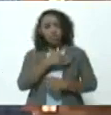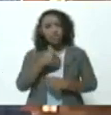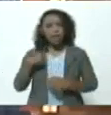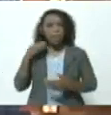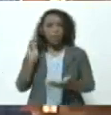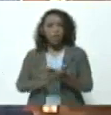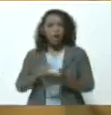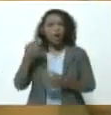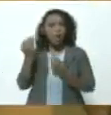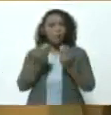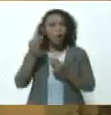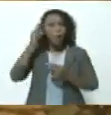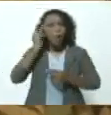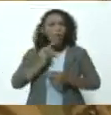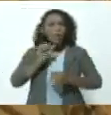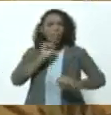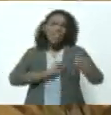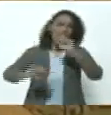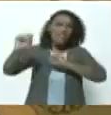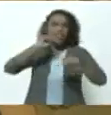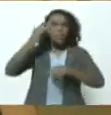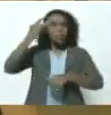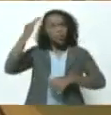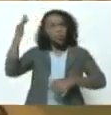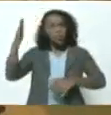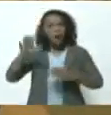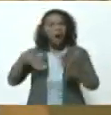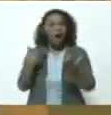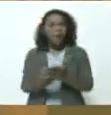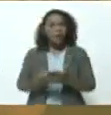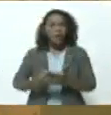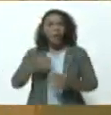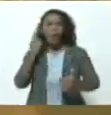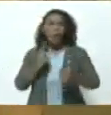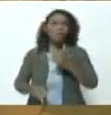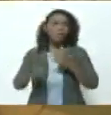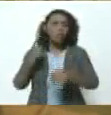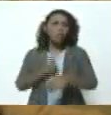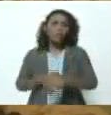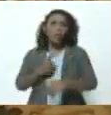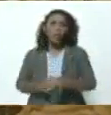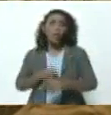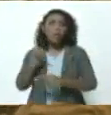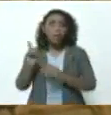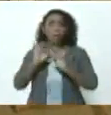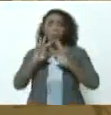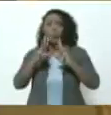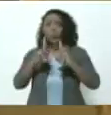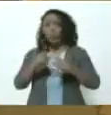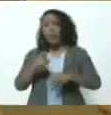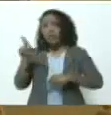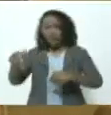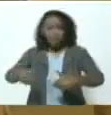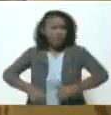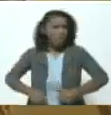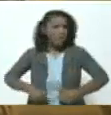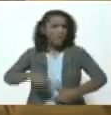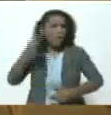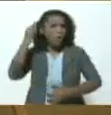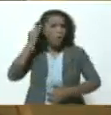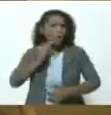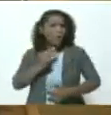Bolívar defendió ese sueño, hasta las últimas consecuencias. Y contaría la historia de ese esfuerzo de Bolívar,